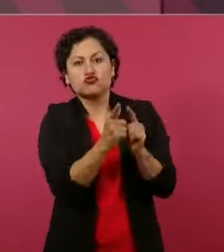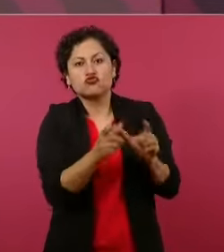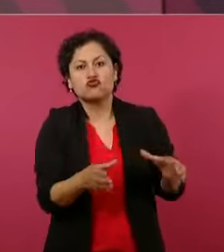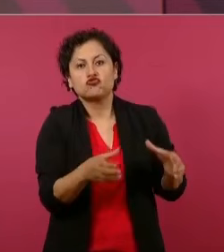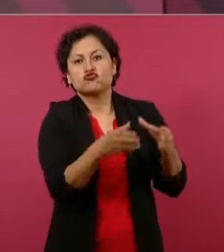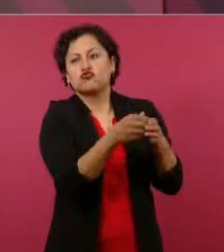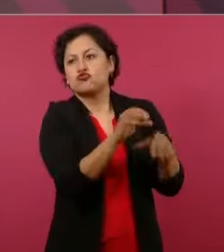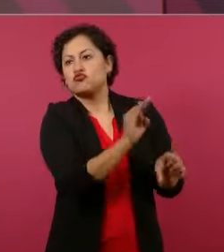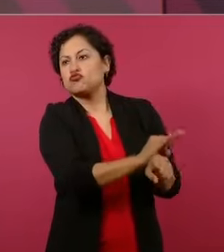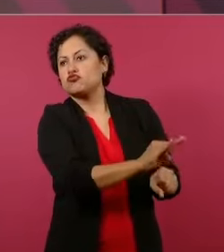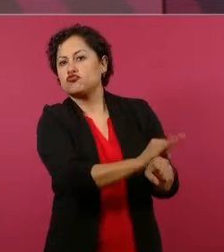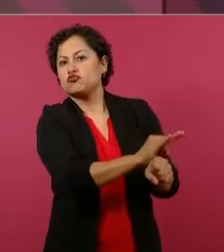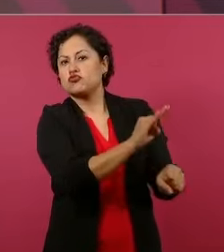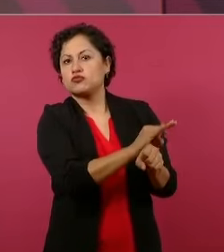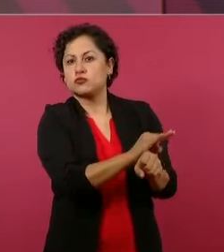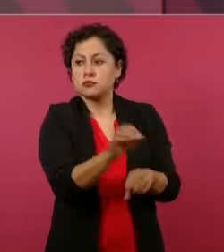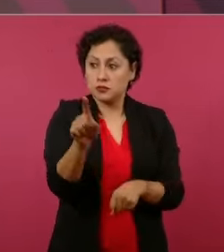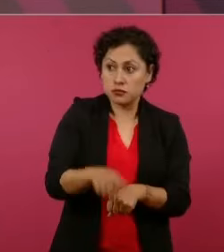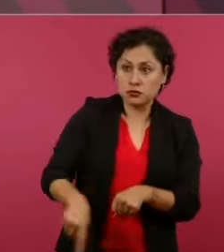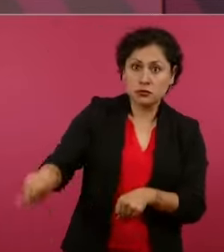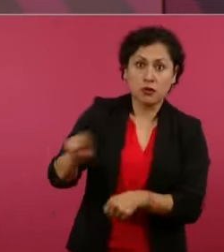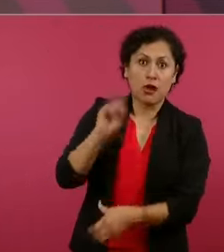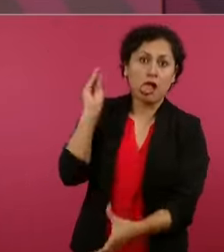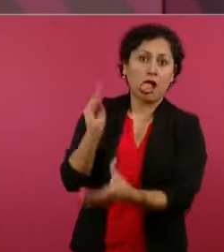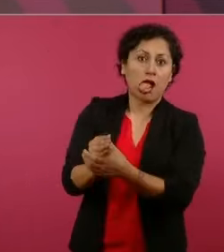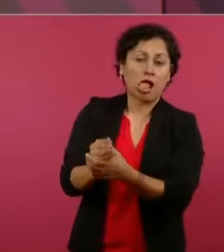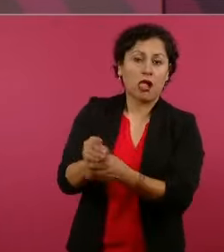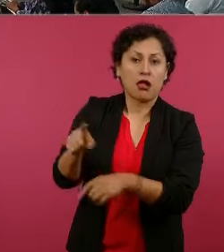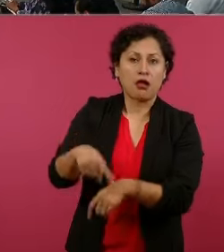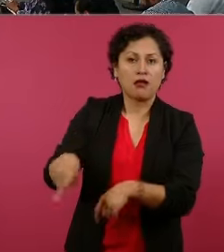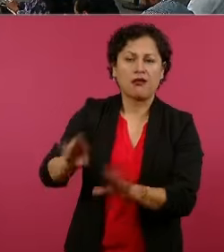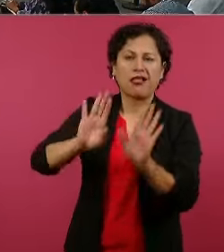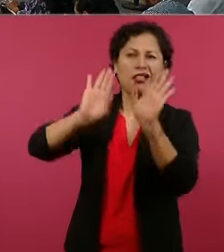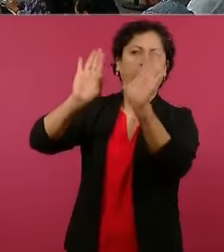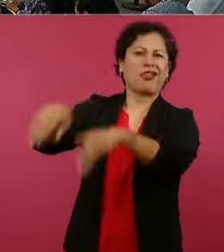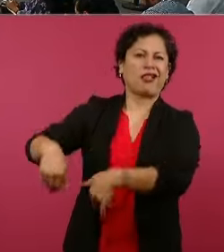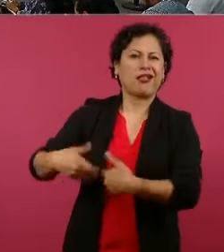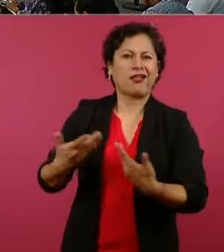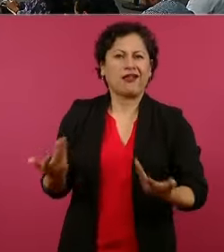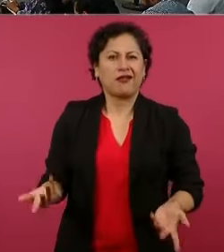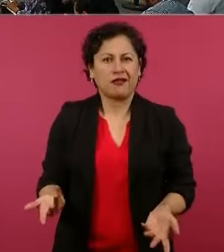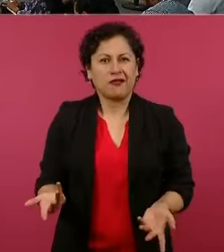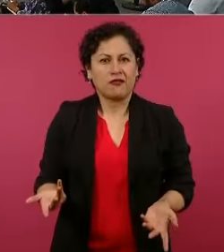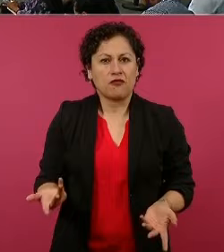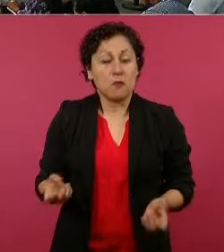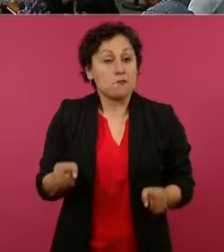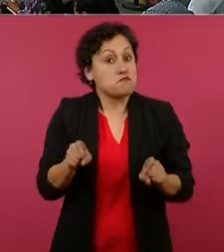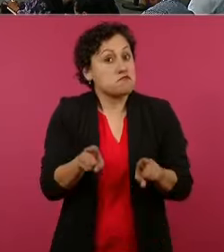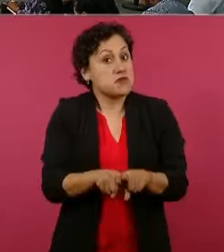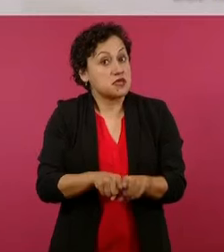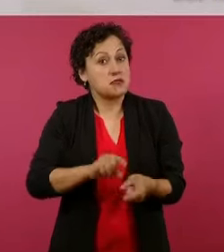del pueblo con la complicidad del poder judicial